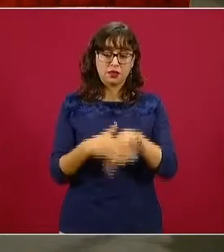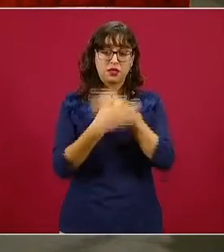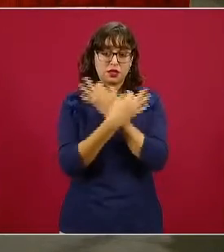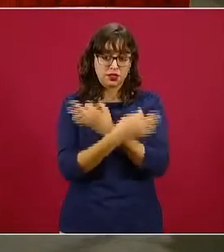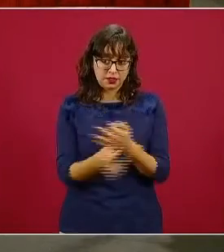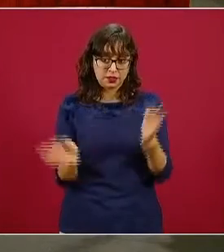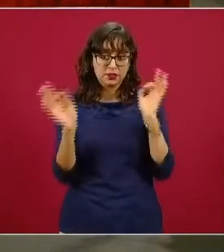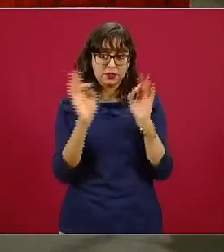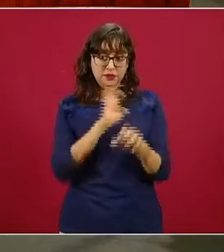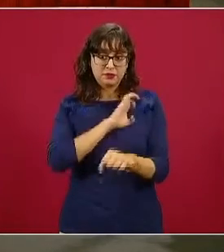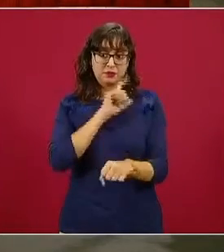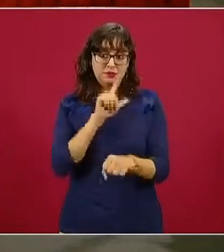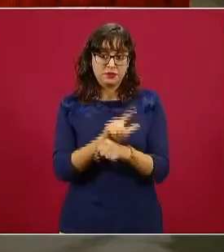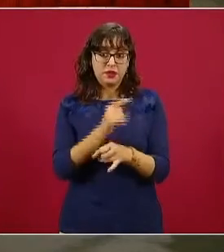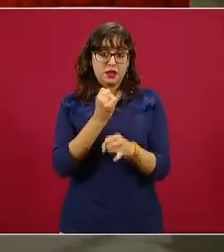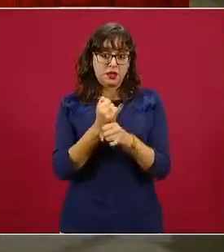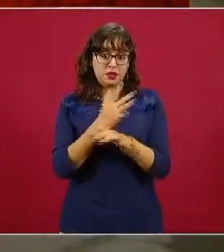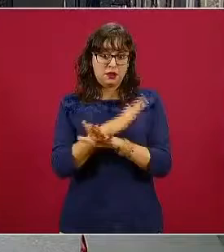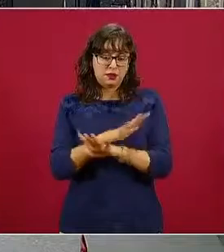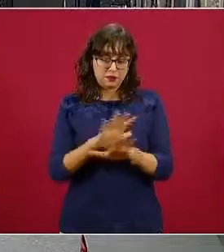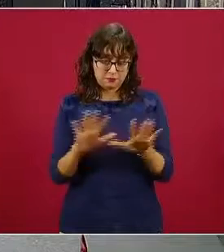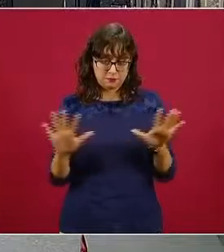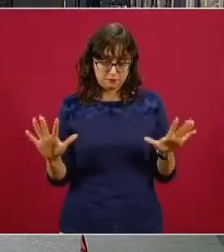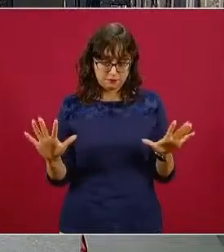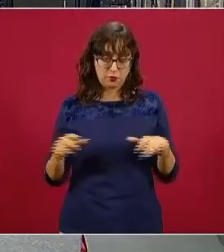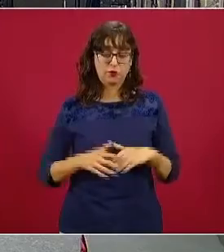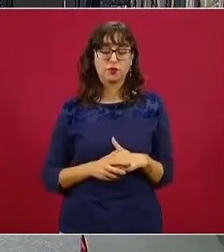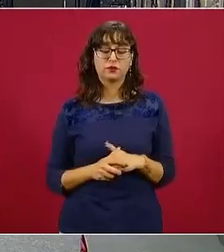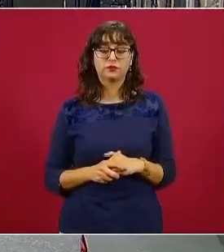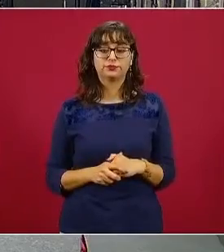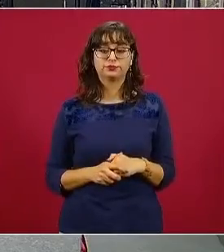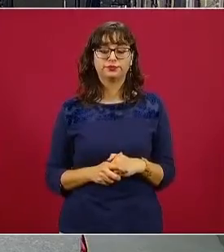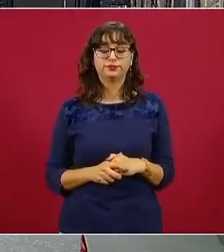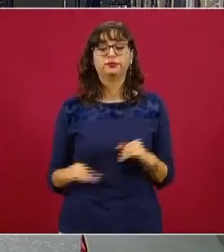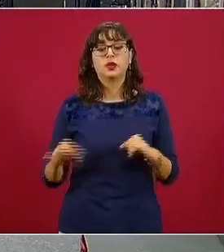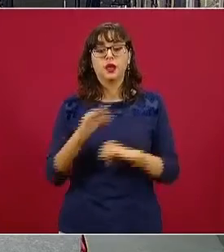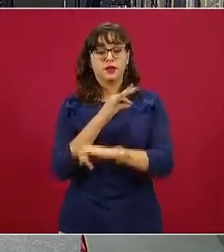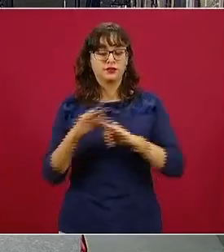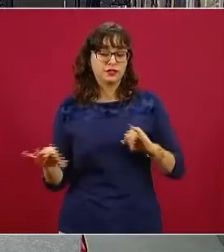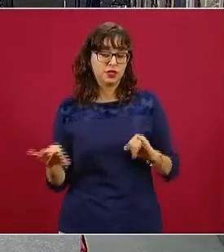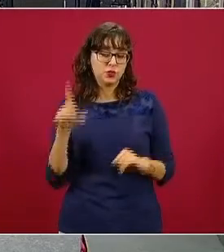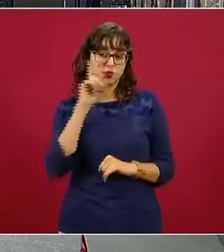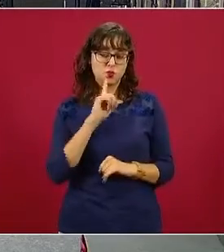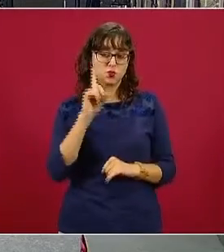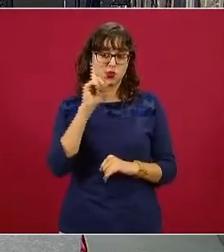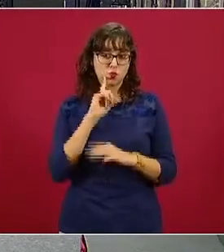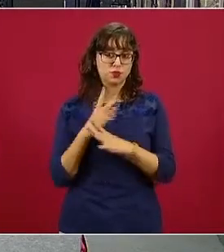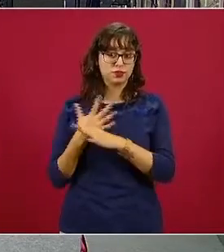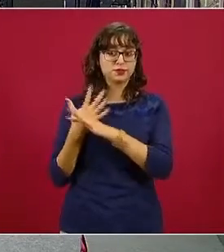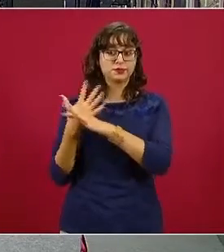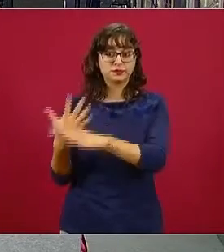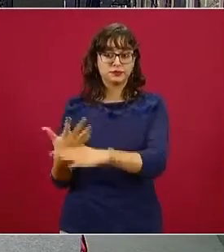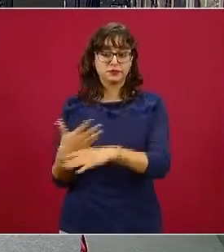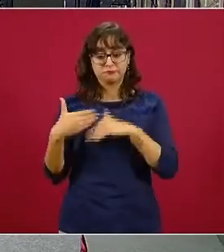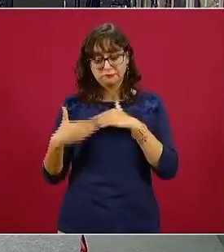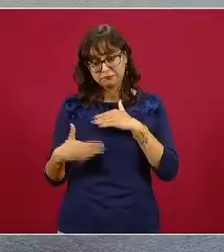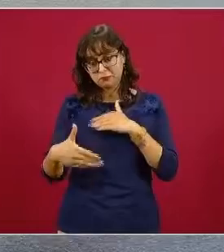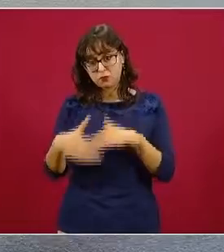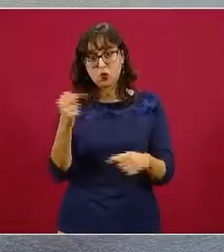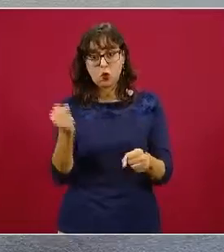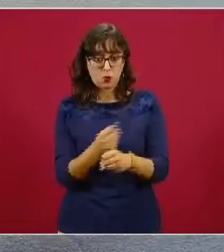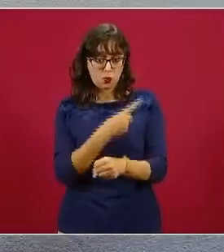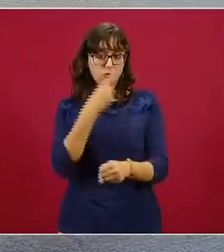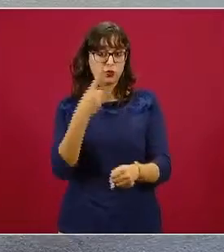especial de su informe, ahí estaba usted, y ella habló al final de varias cosas, de varias oportunidades que podían tener sobre